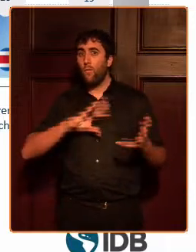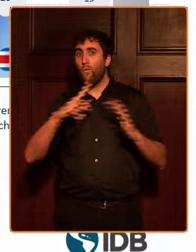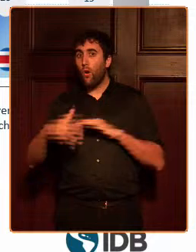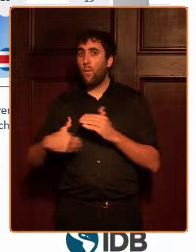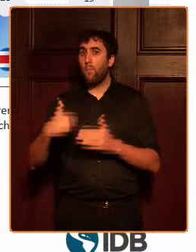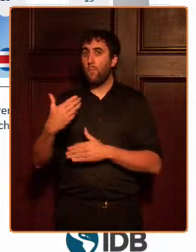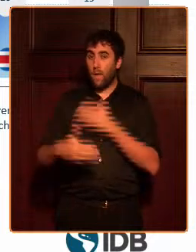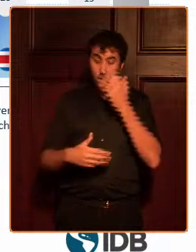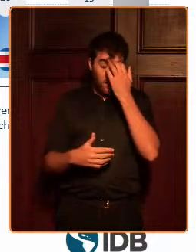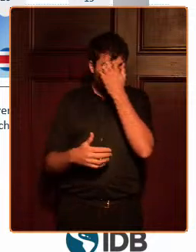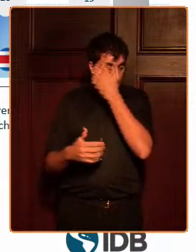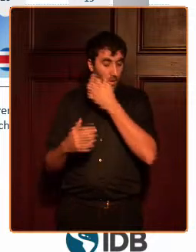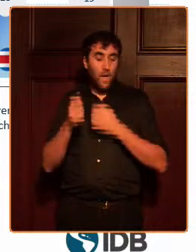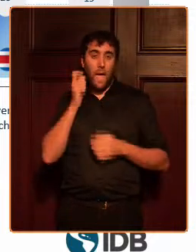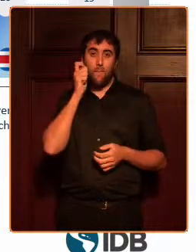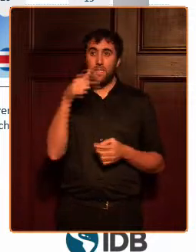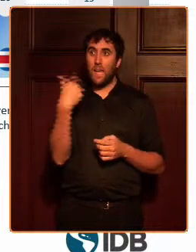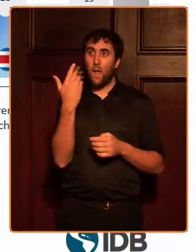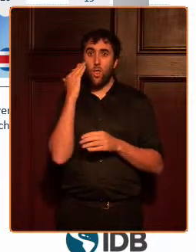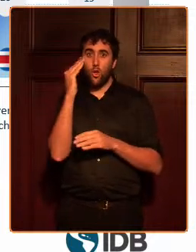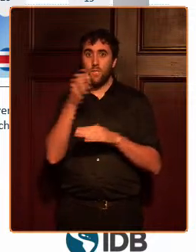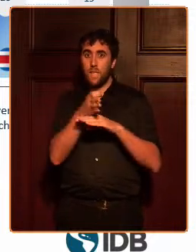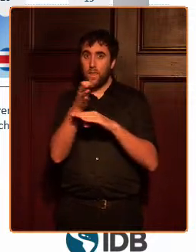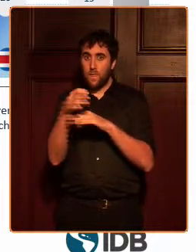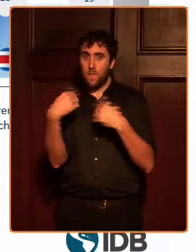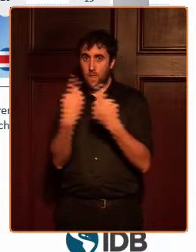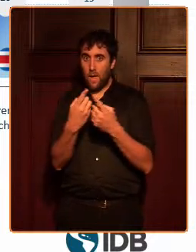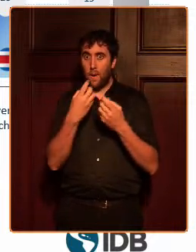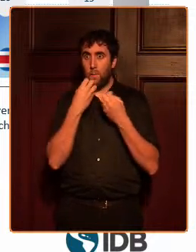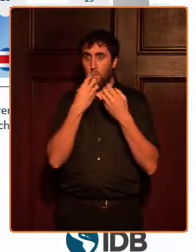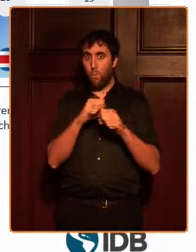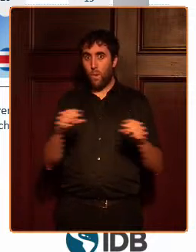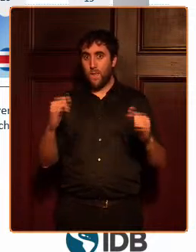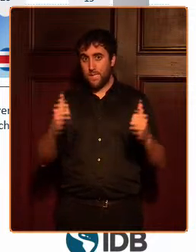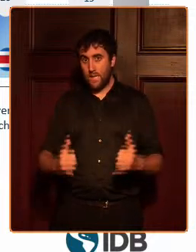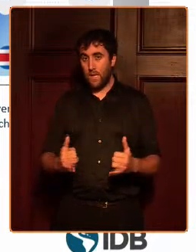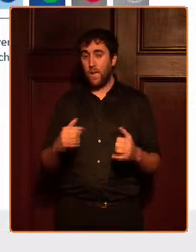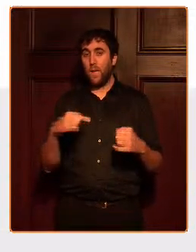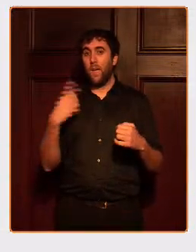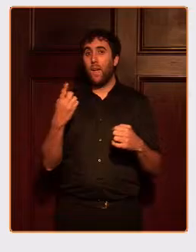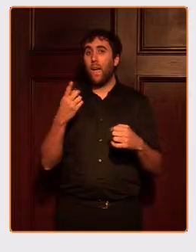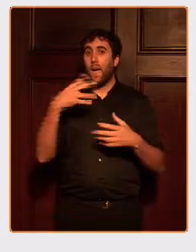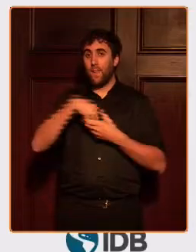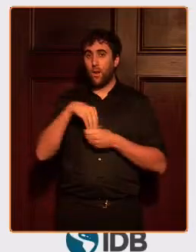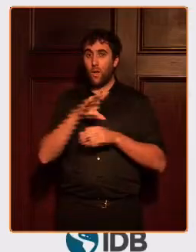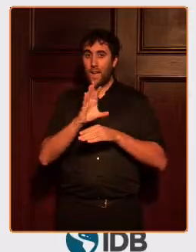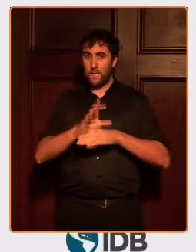capacitar a los docentes para que puedan hacer un uso efectivo de la inteligencia artificial en el aula.